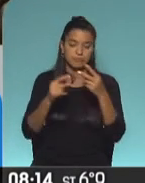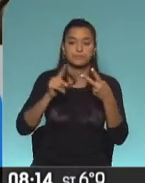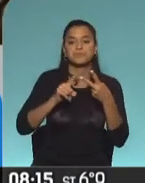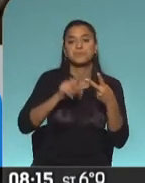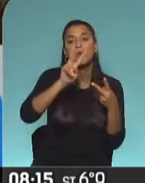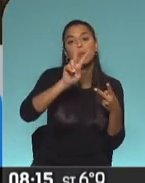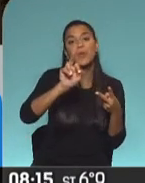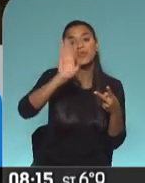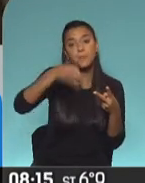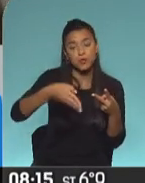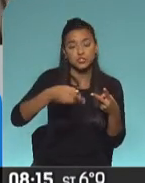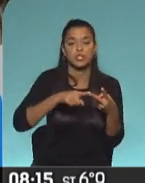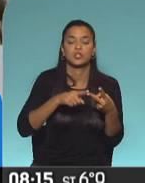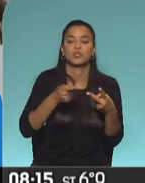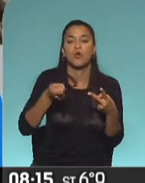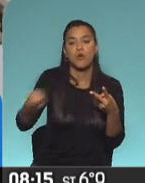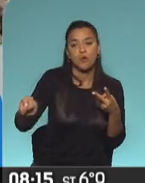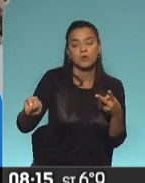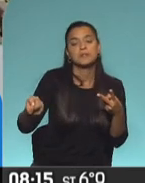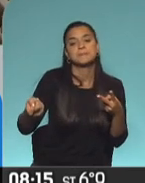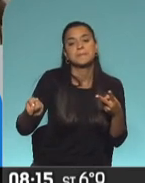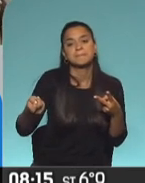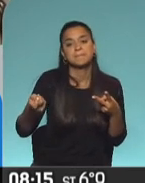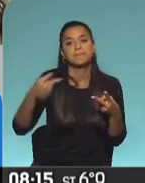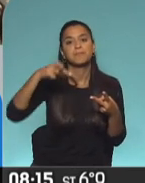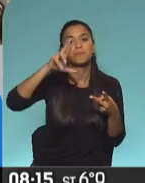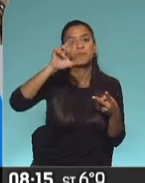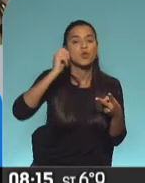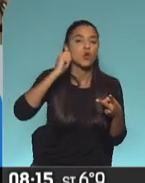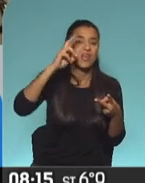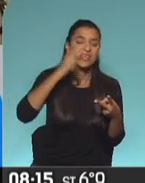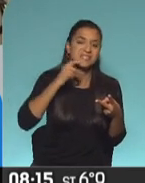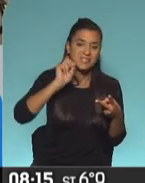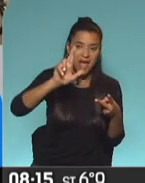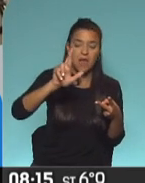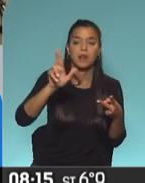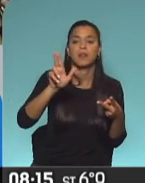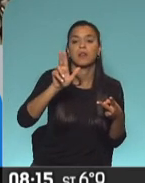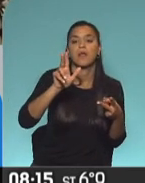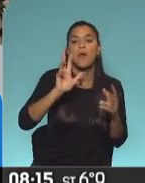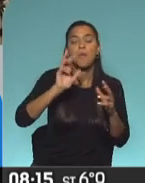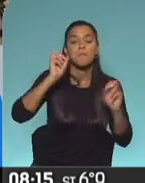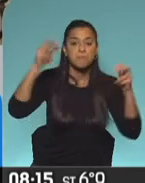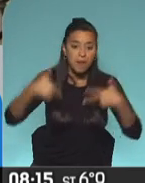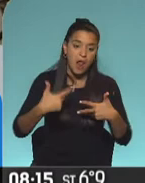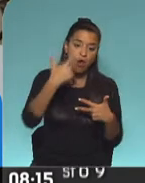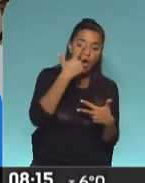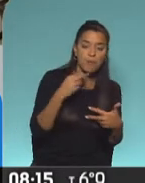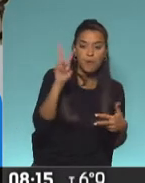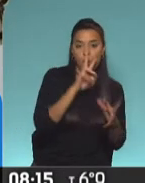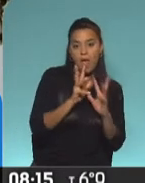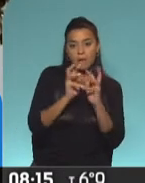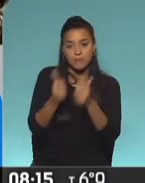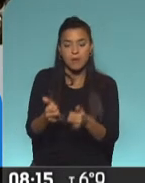El otro 20% va a estar destinado al Progresar, ese programa que acompaña a jóvenes, hombres y mujeres